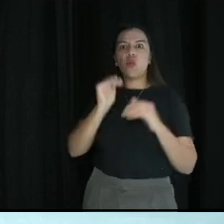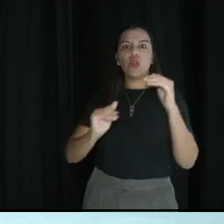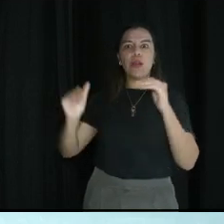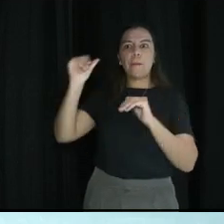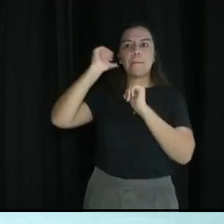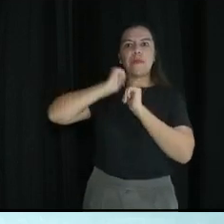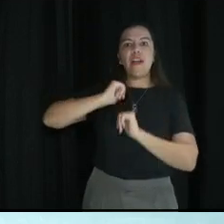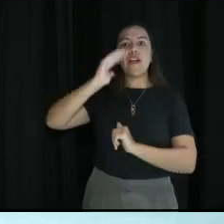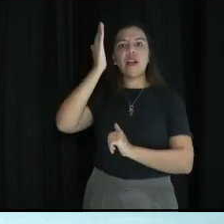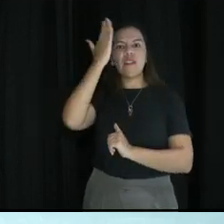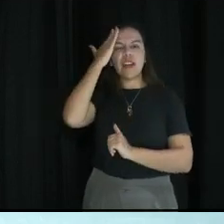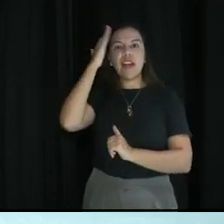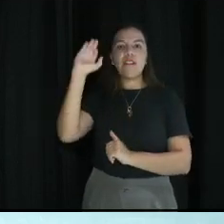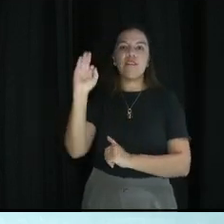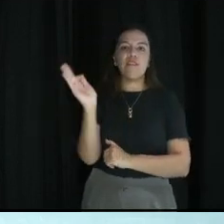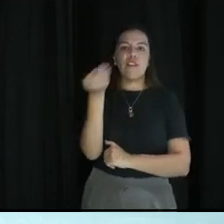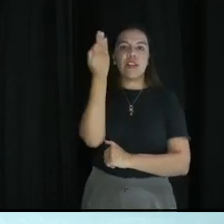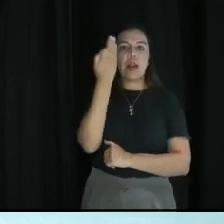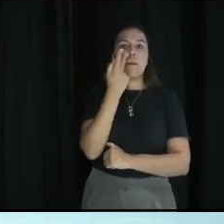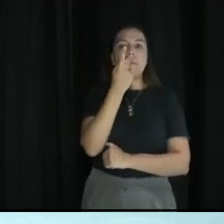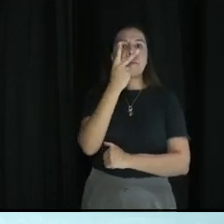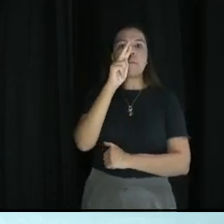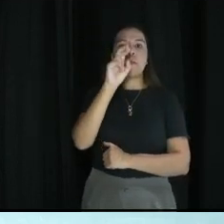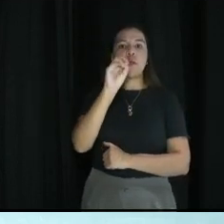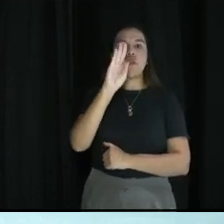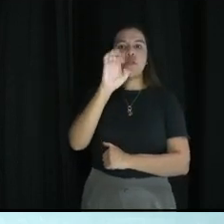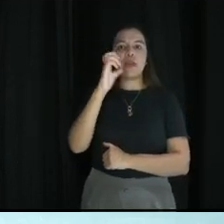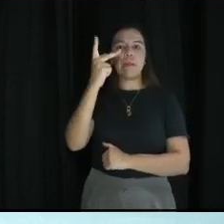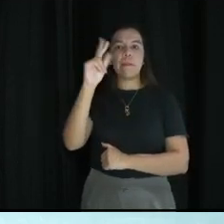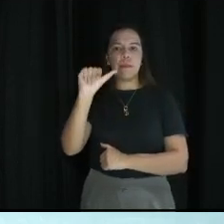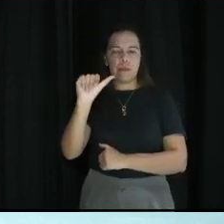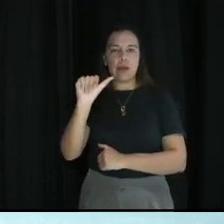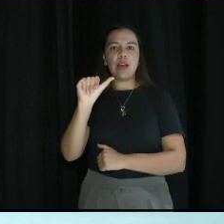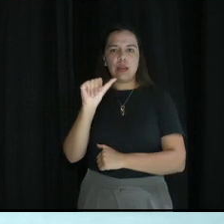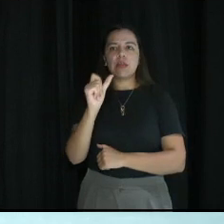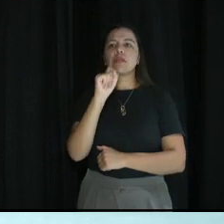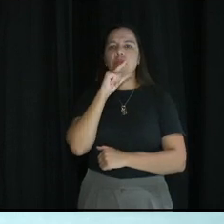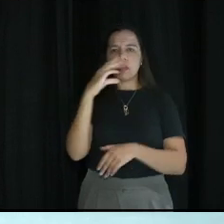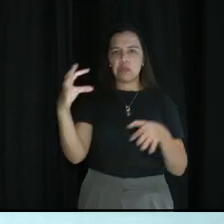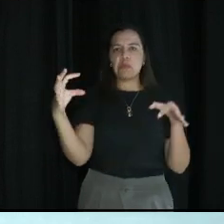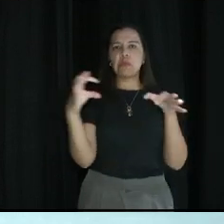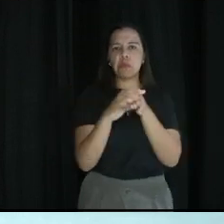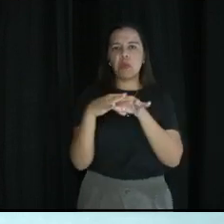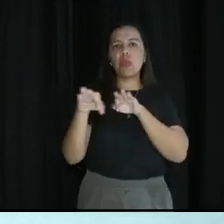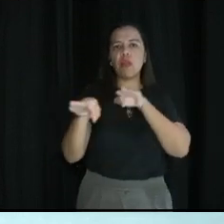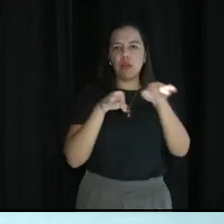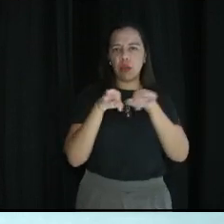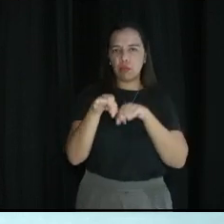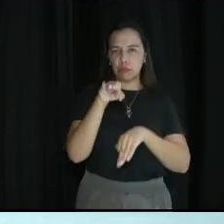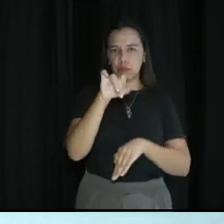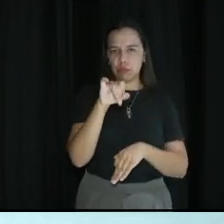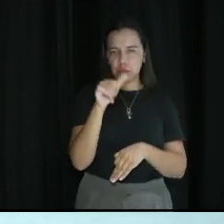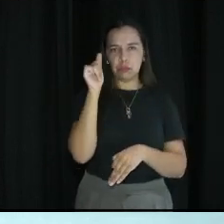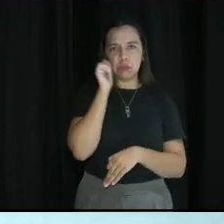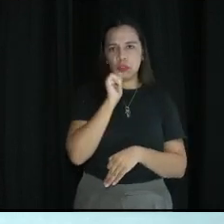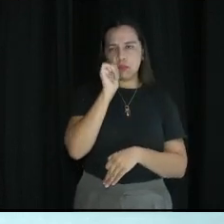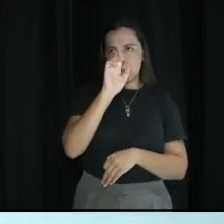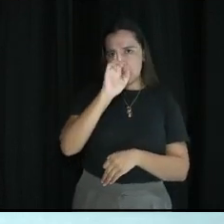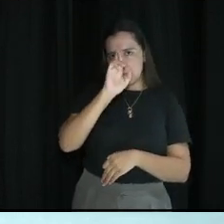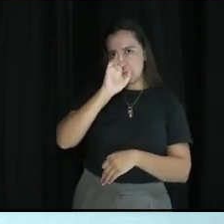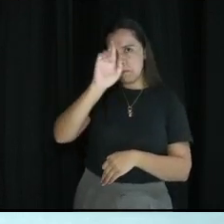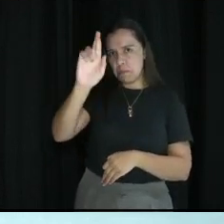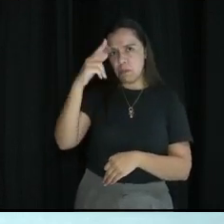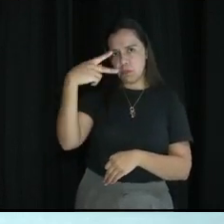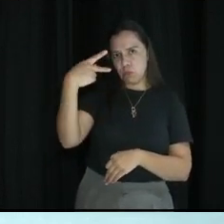es la Profepa, con la cual nosotros también trabajamos de una manera coordinada, siempre respetando al margen de